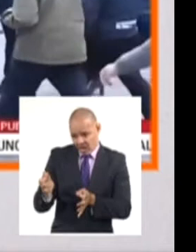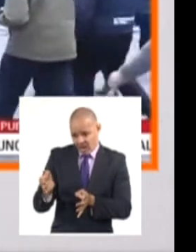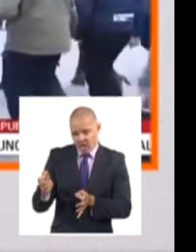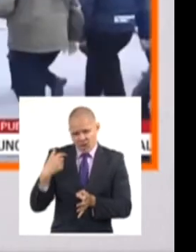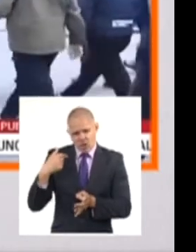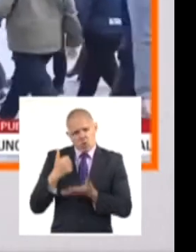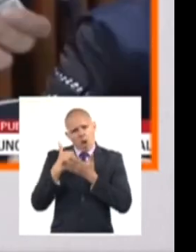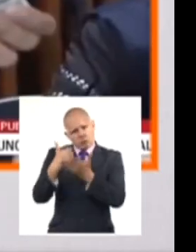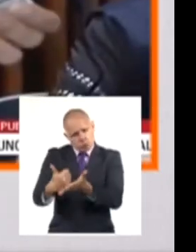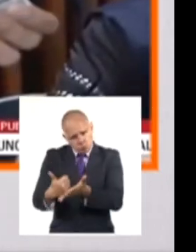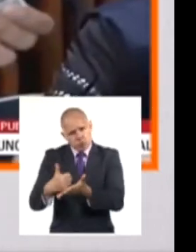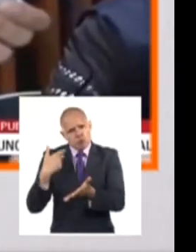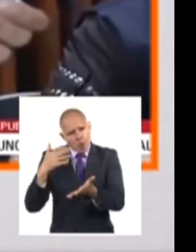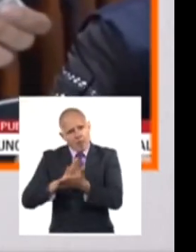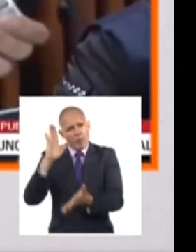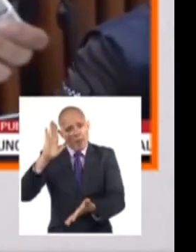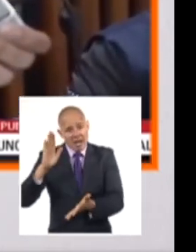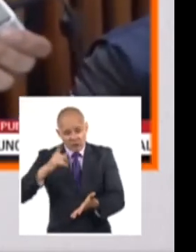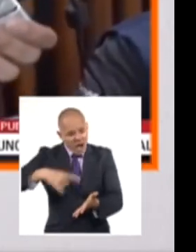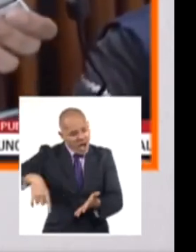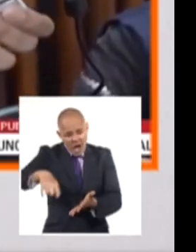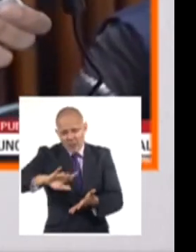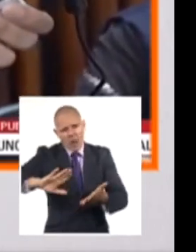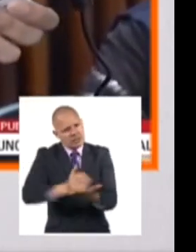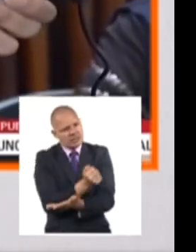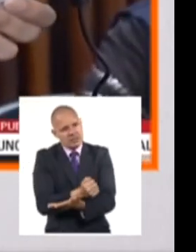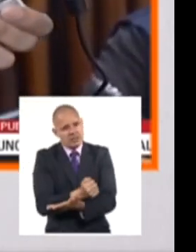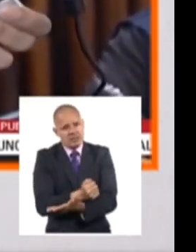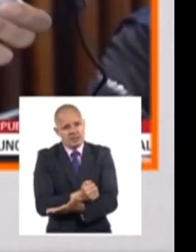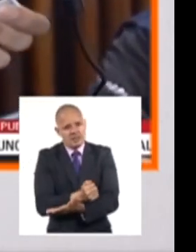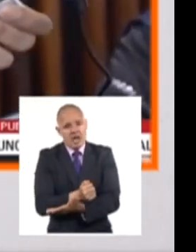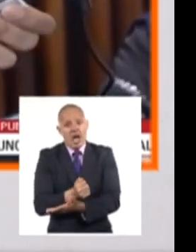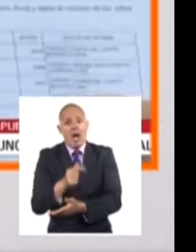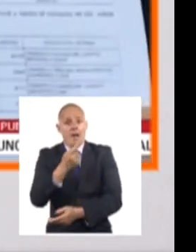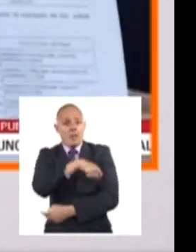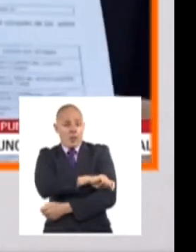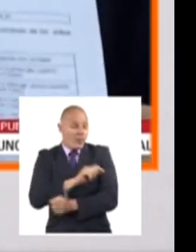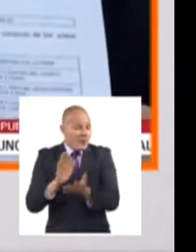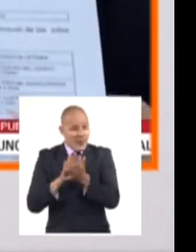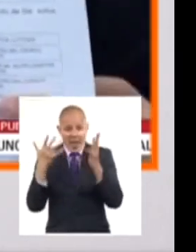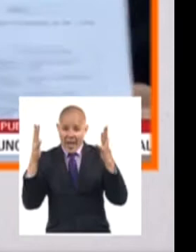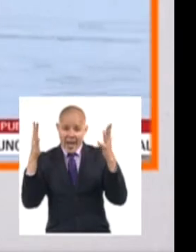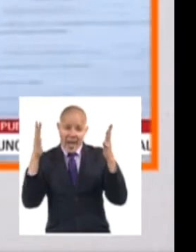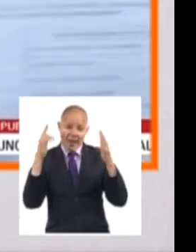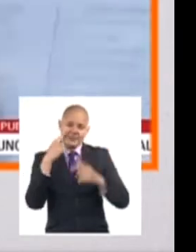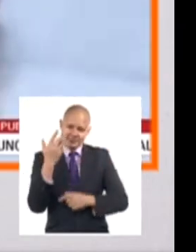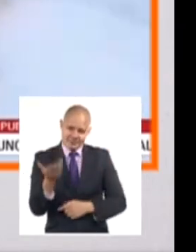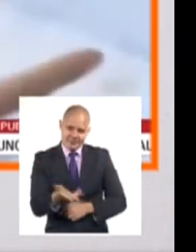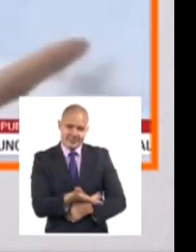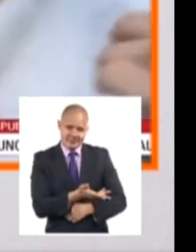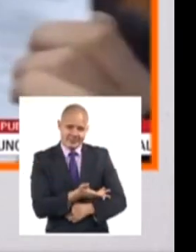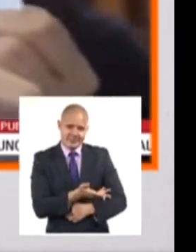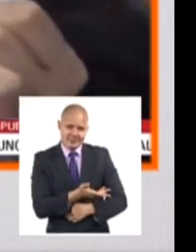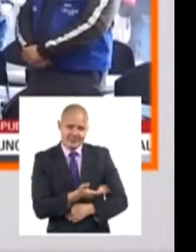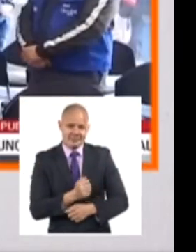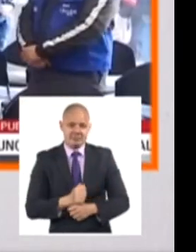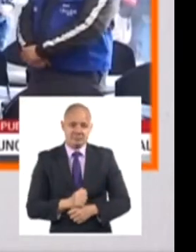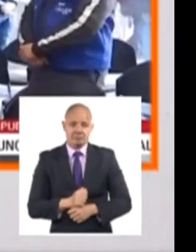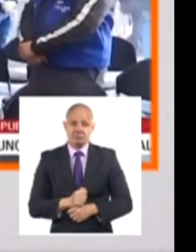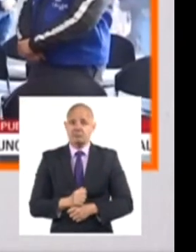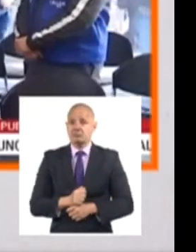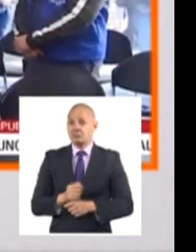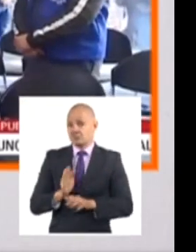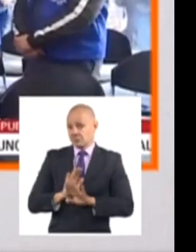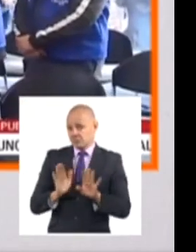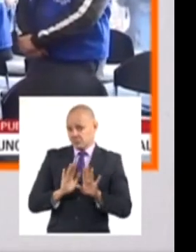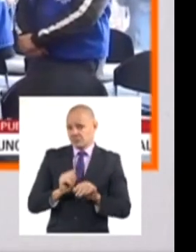los días más cercanos a los comicios y para mí y para otros observadores ya era una probabilidad una probabilidad que al